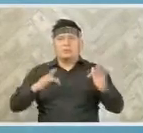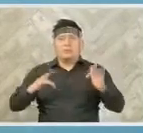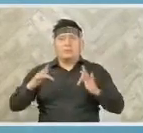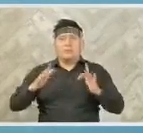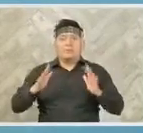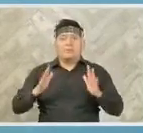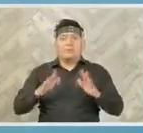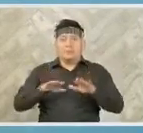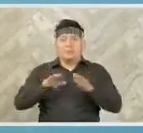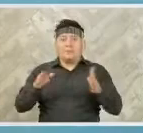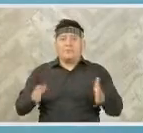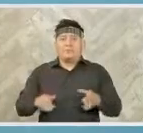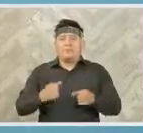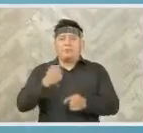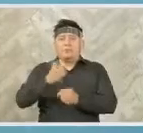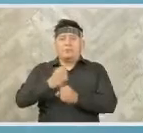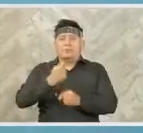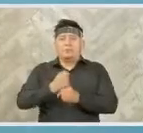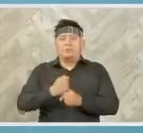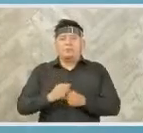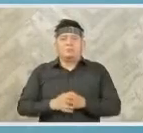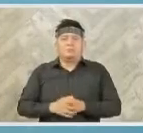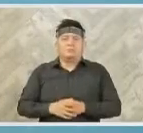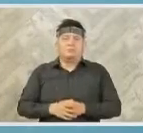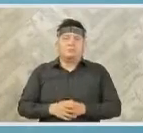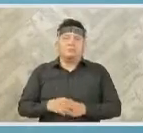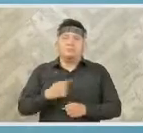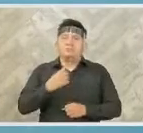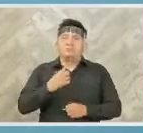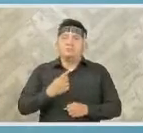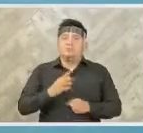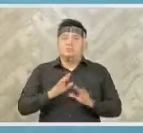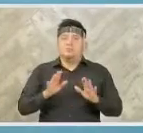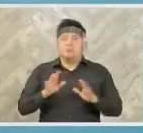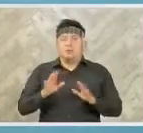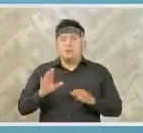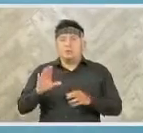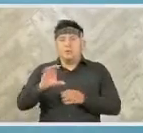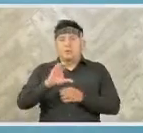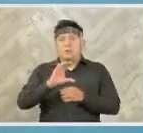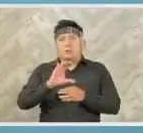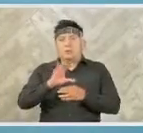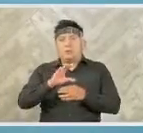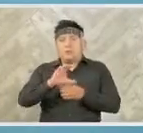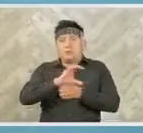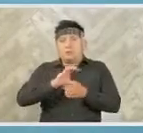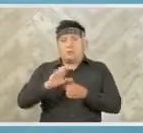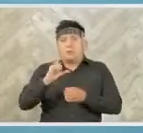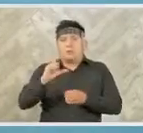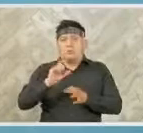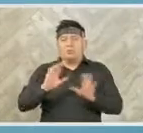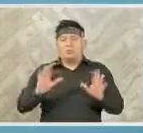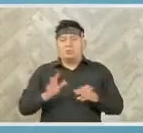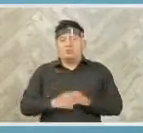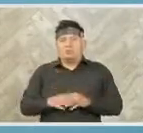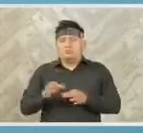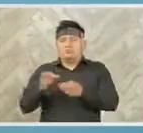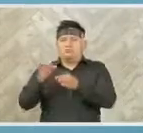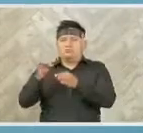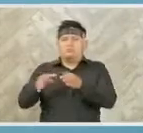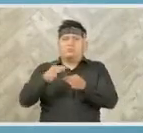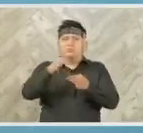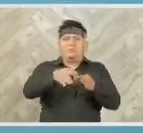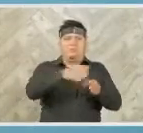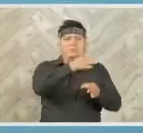es la Mesa Municipal de Víctimas, que no solamente tiene el municipio de Cúcuta, sino que además tienen todos los municipios, que además tienen todos